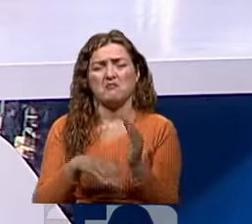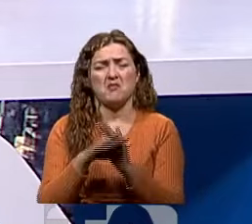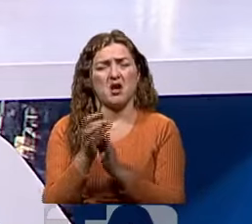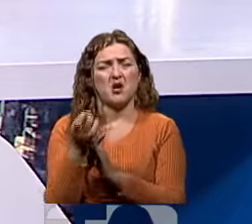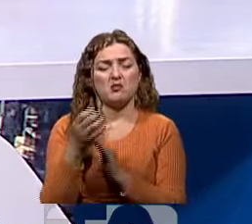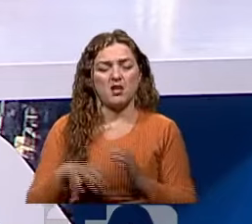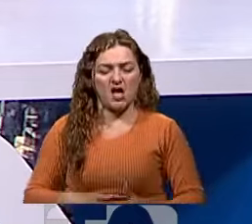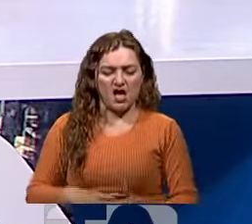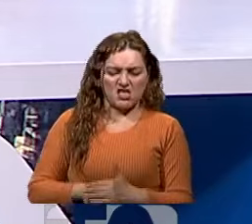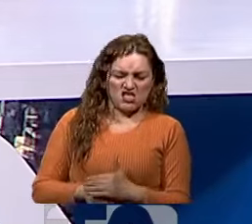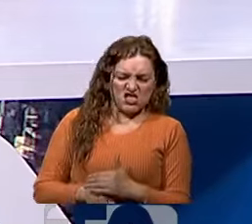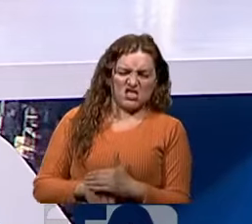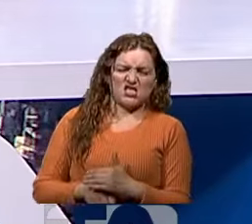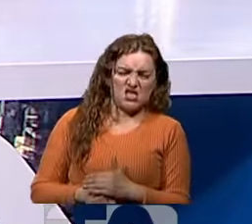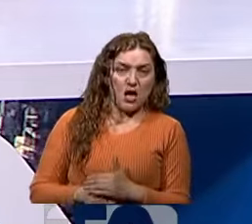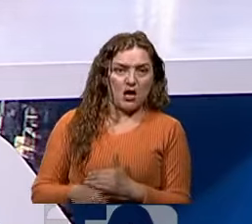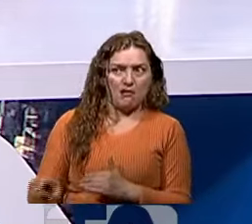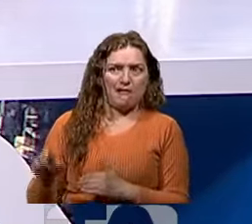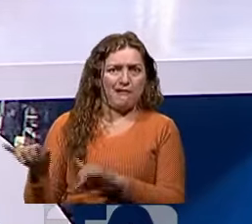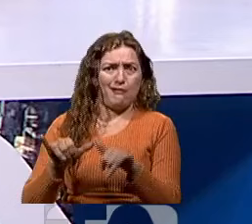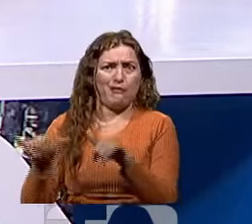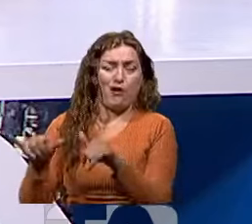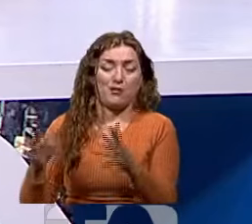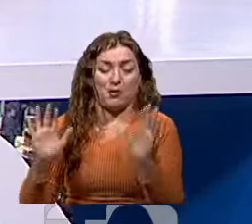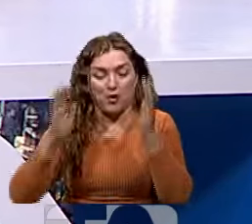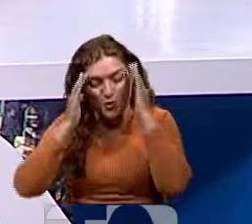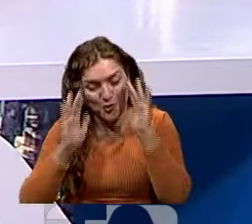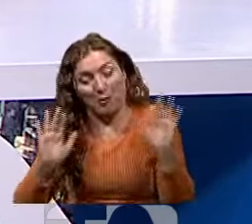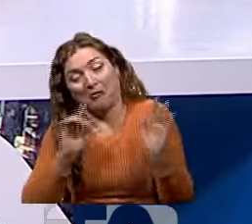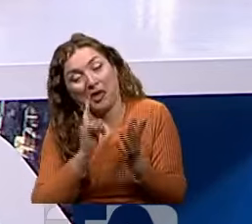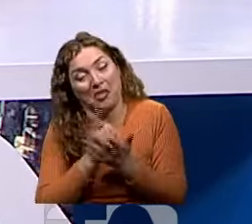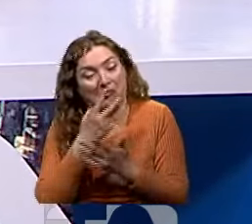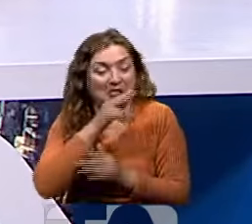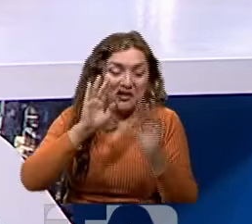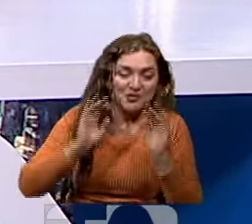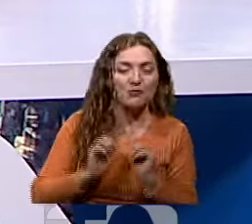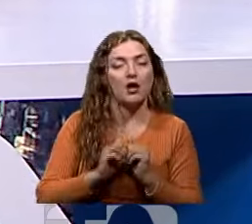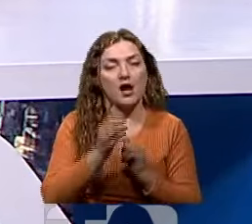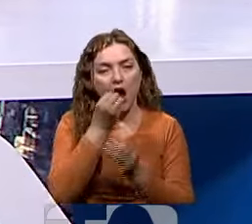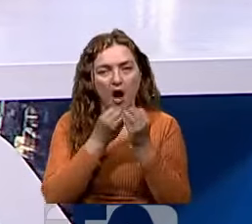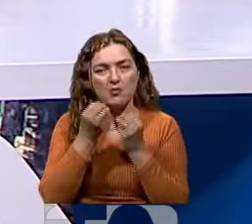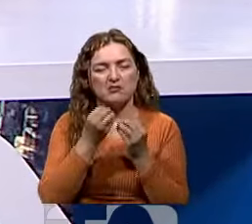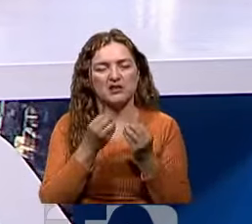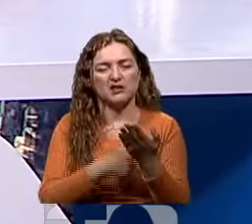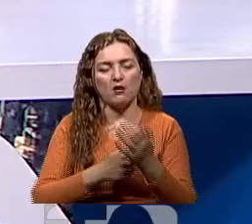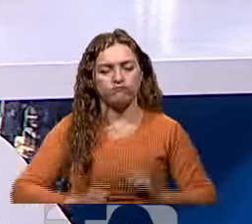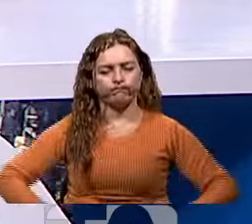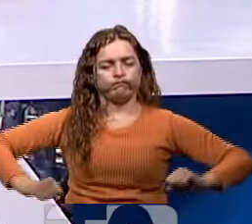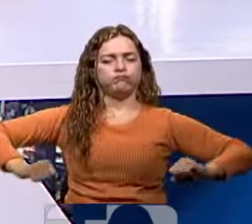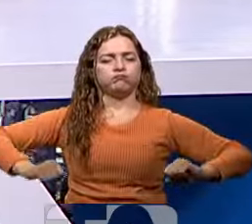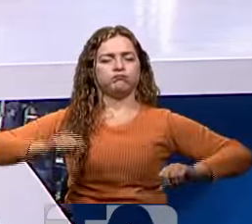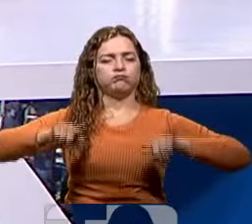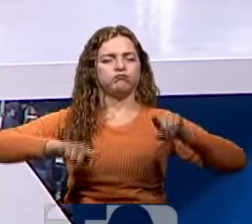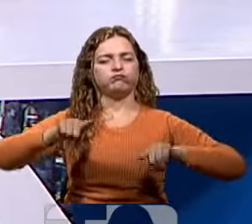que dar a luz. ¿Será? Dicen, no sé, no he tenido cálculos para comparar, pero bueno, podría afectar la dieta, el exceso de peso, también